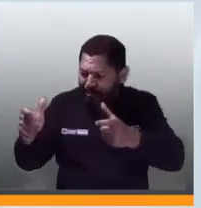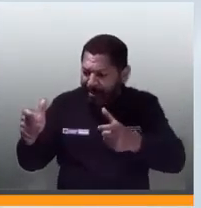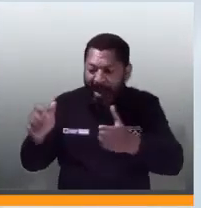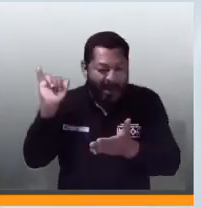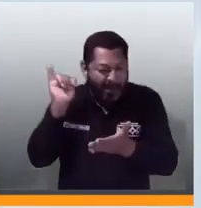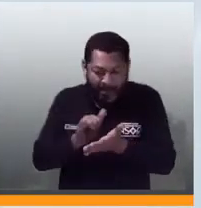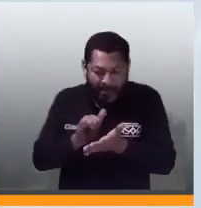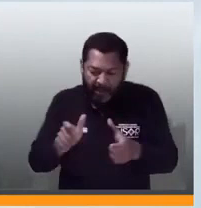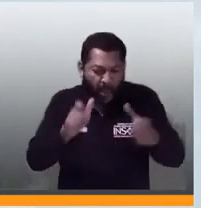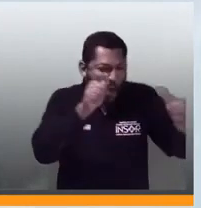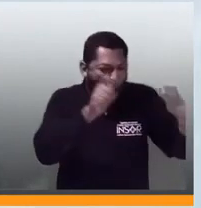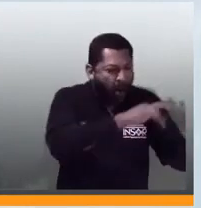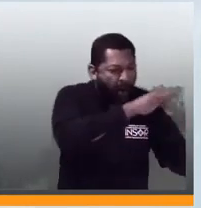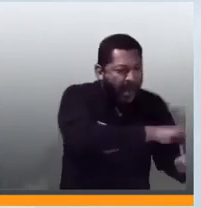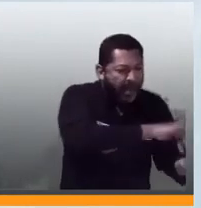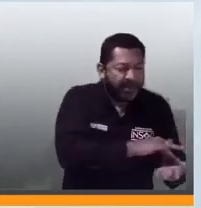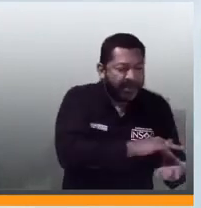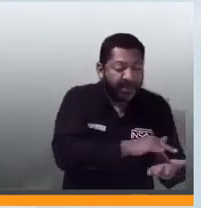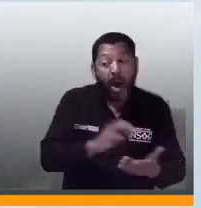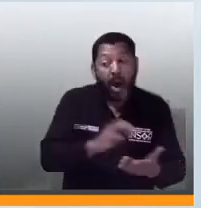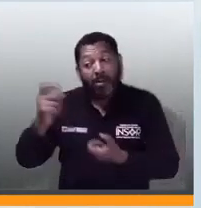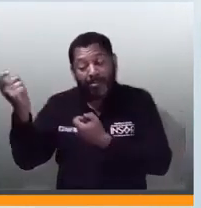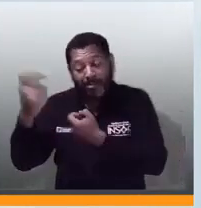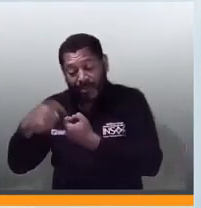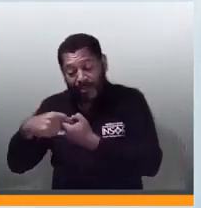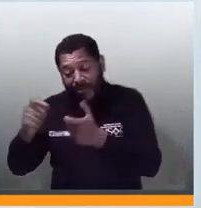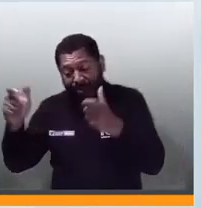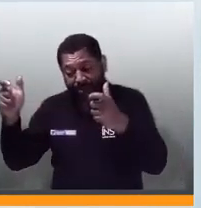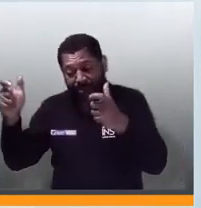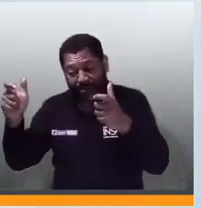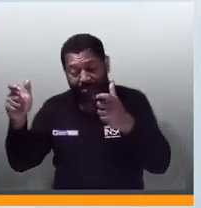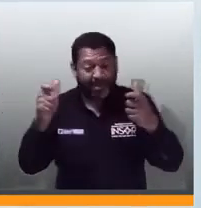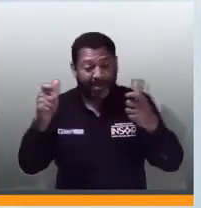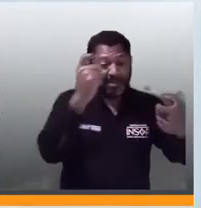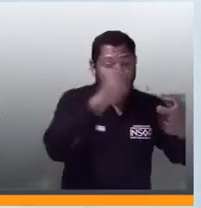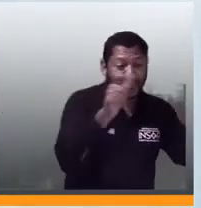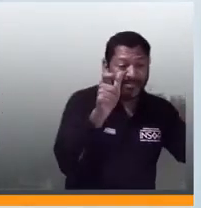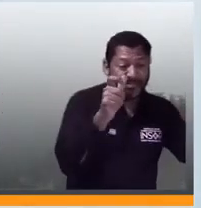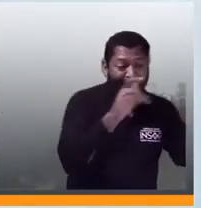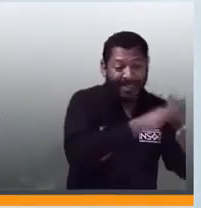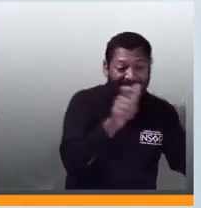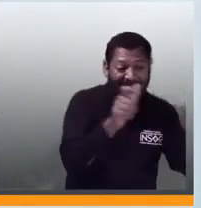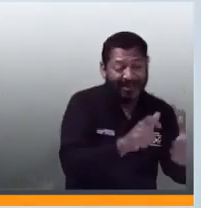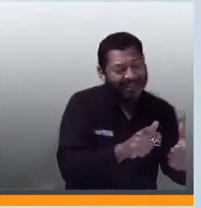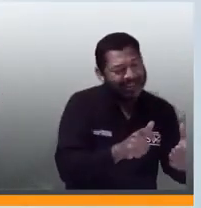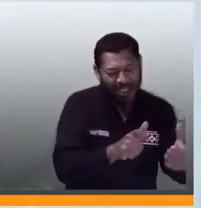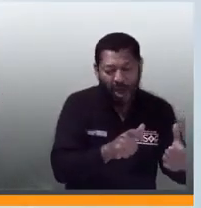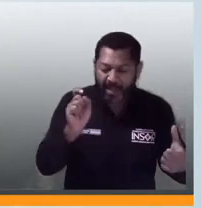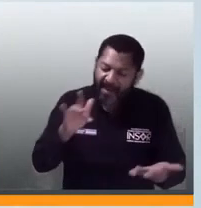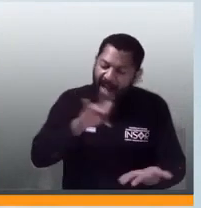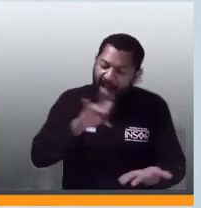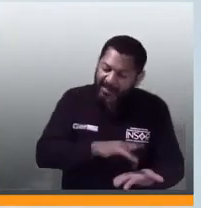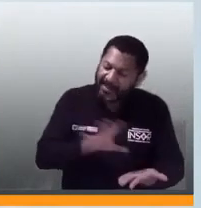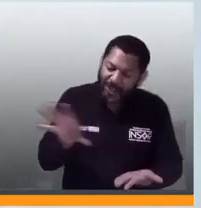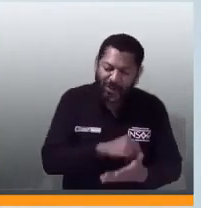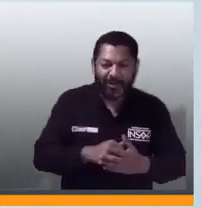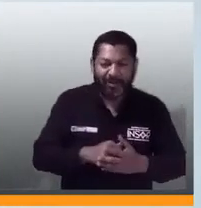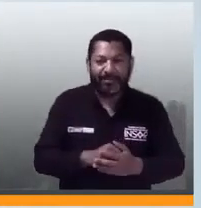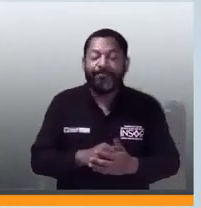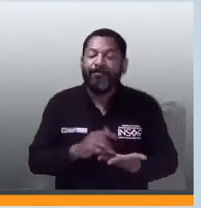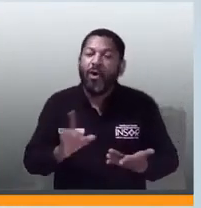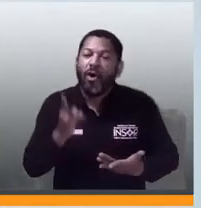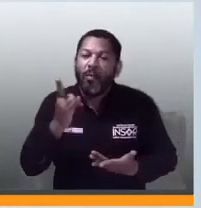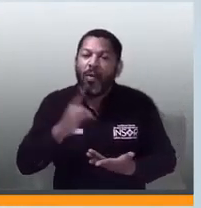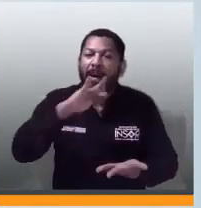todos y que esperamos, y no solo para estos espacios, sino en general cuando hagamos eventos. Esa disciplina y